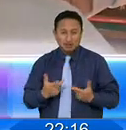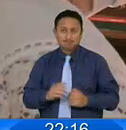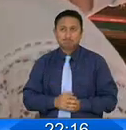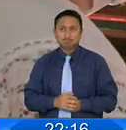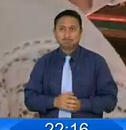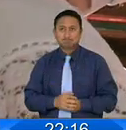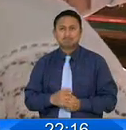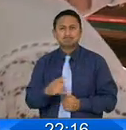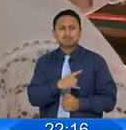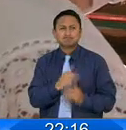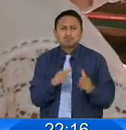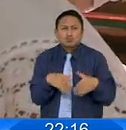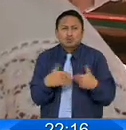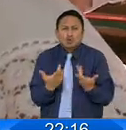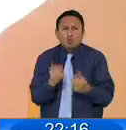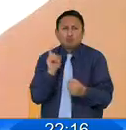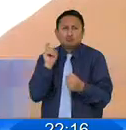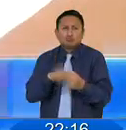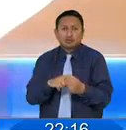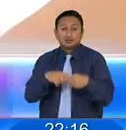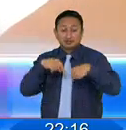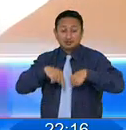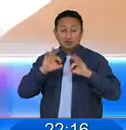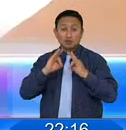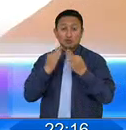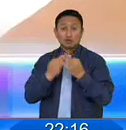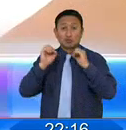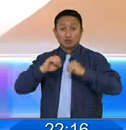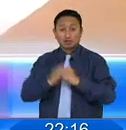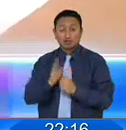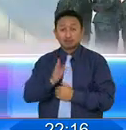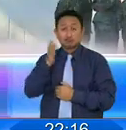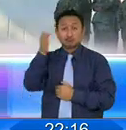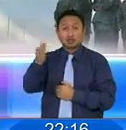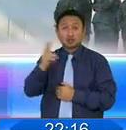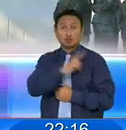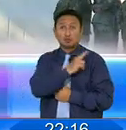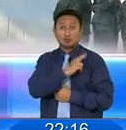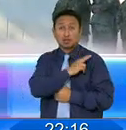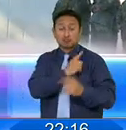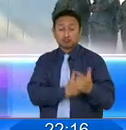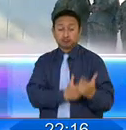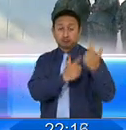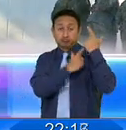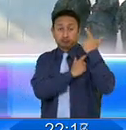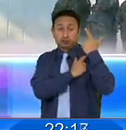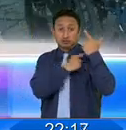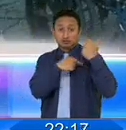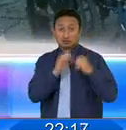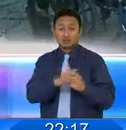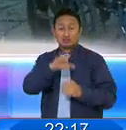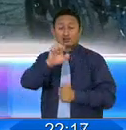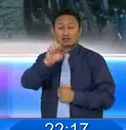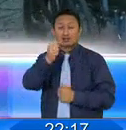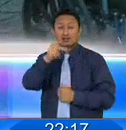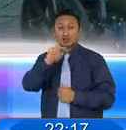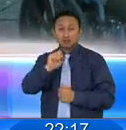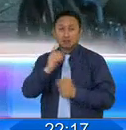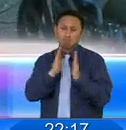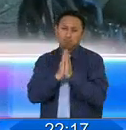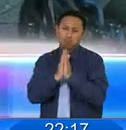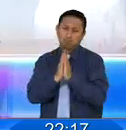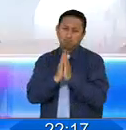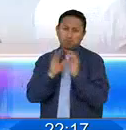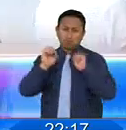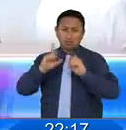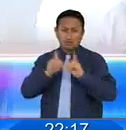pueden acceder a este servicio? Pues un familiar puede acercarse a la Universidad de las Fuerzas Armadas ESPE para solicitarlo,